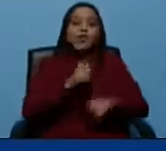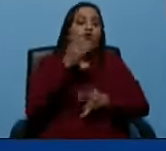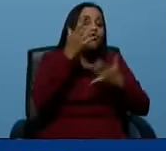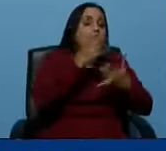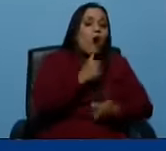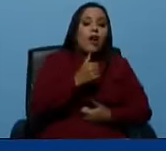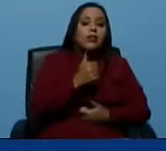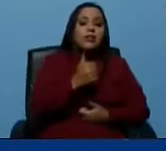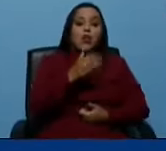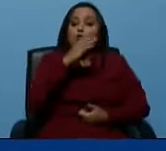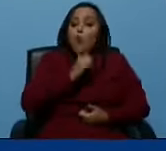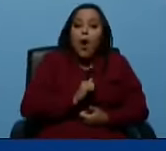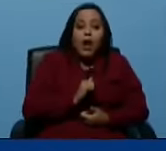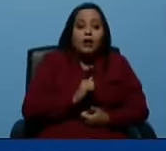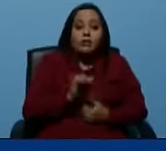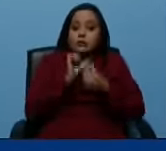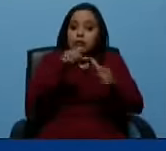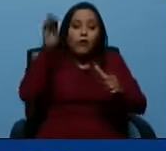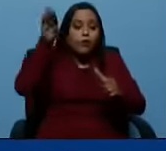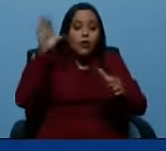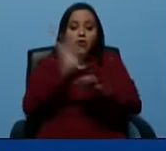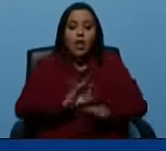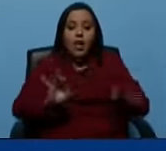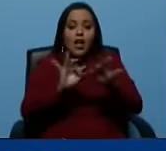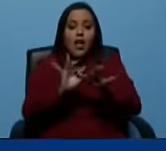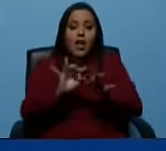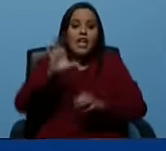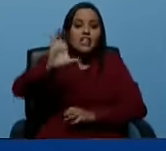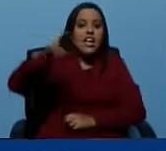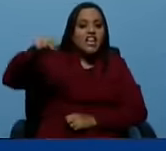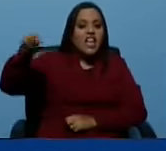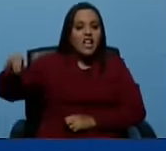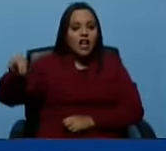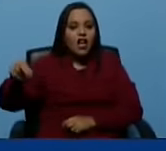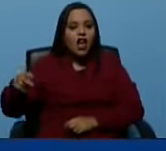civil, CNN, AP, EFE, gobierno gringo.